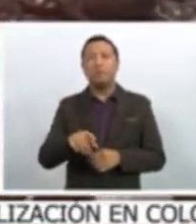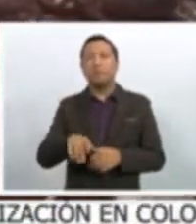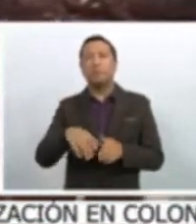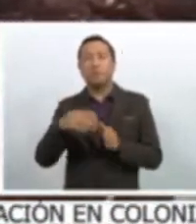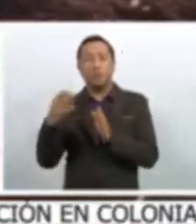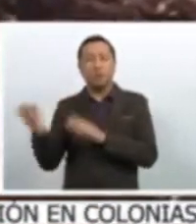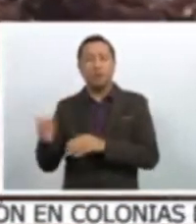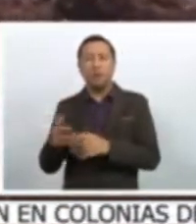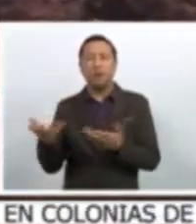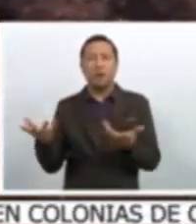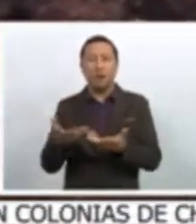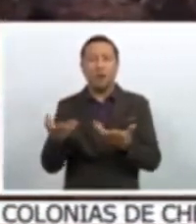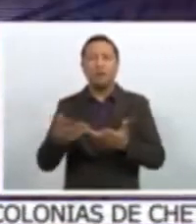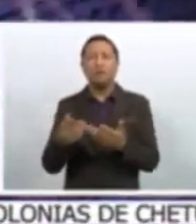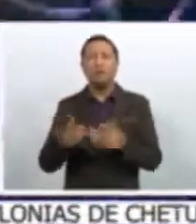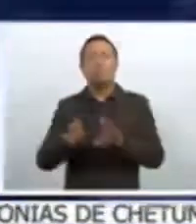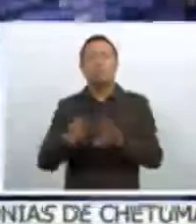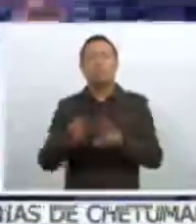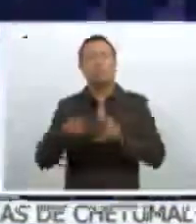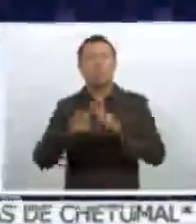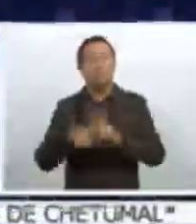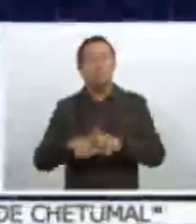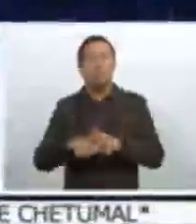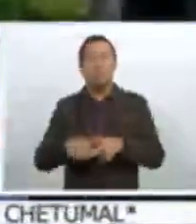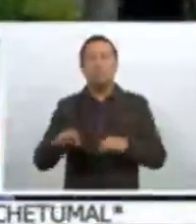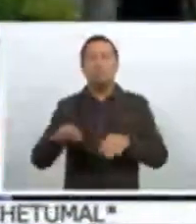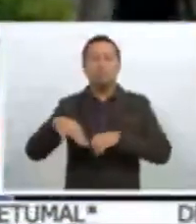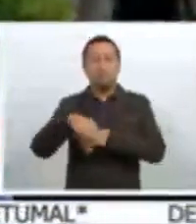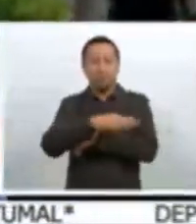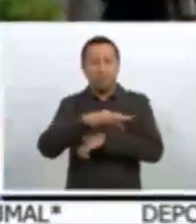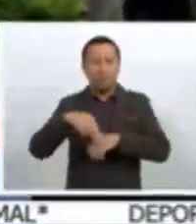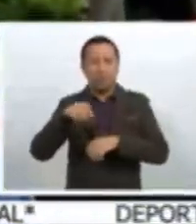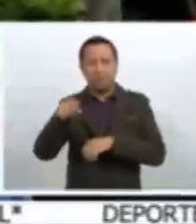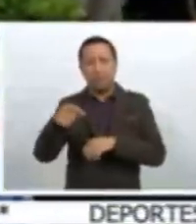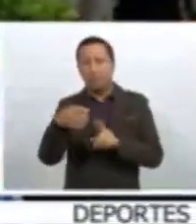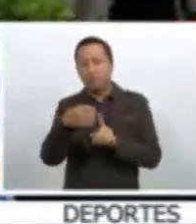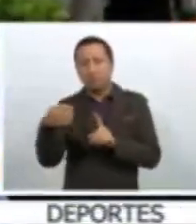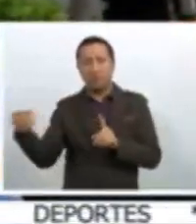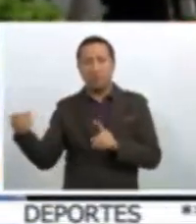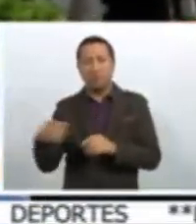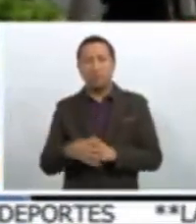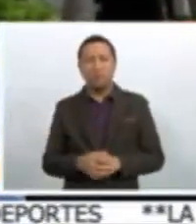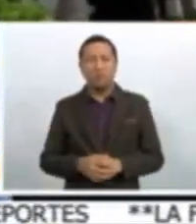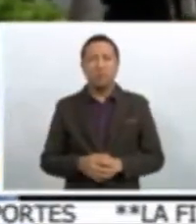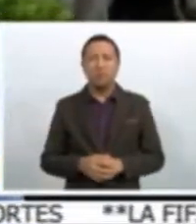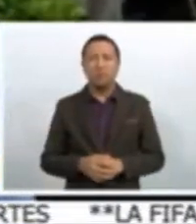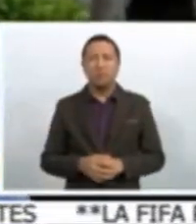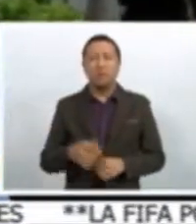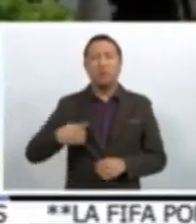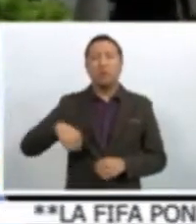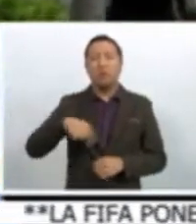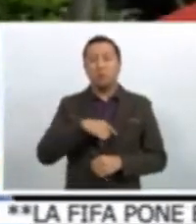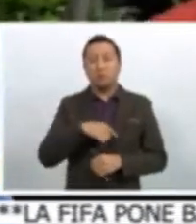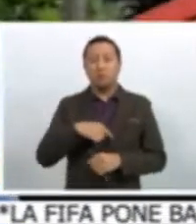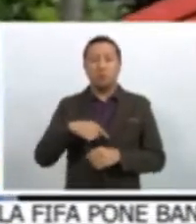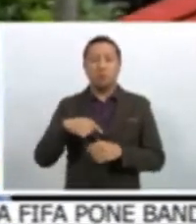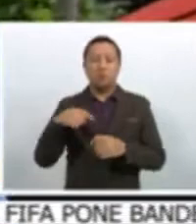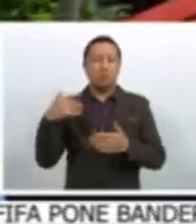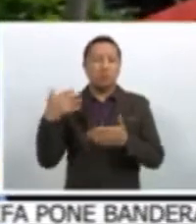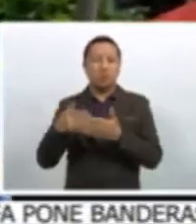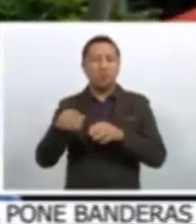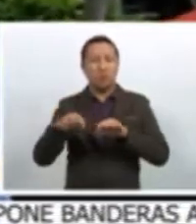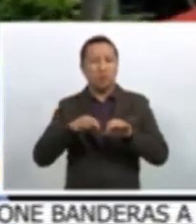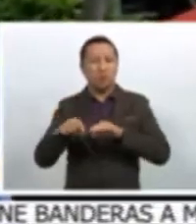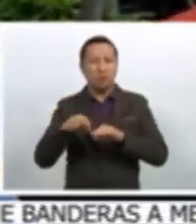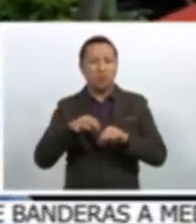se realizan los trazos para iniciar la construcción. Obviamente, esta obra, pues nosotros venimos trabajando a marchas forzadas,